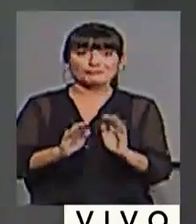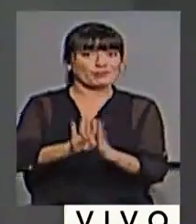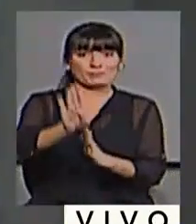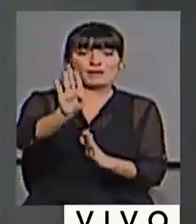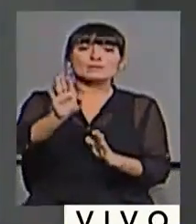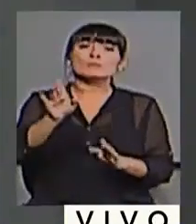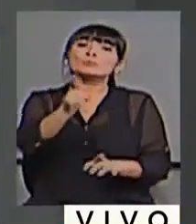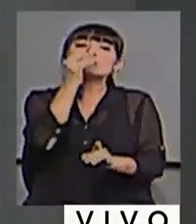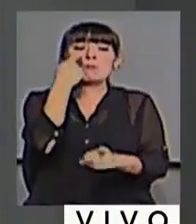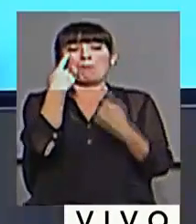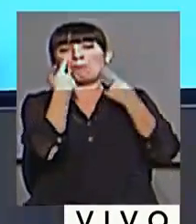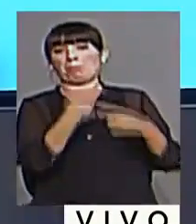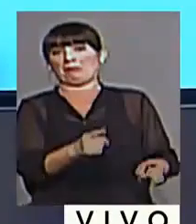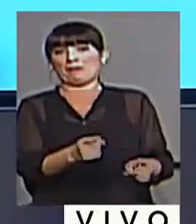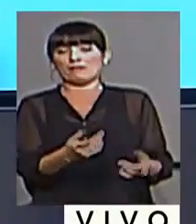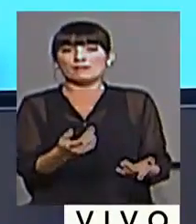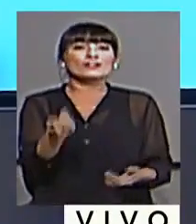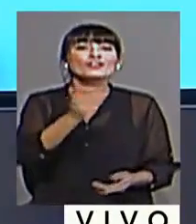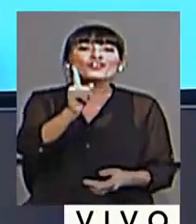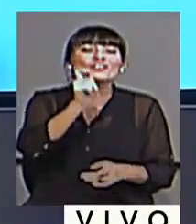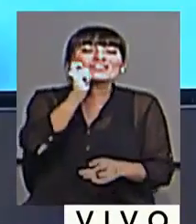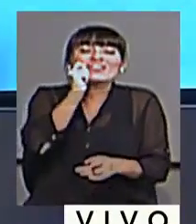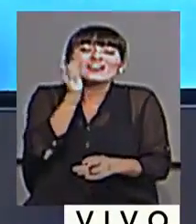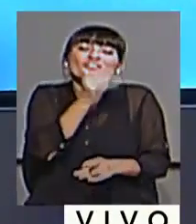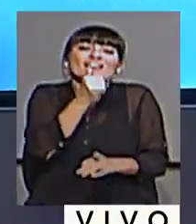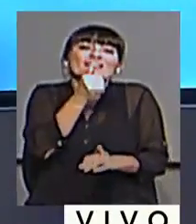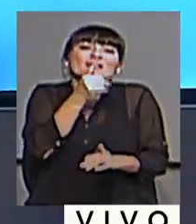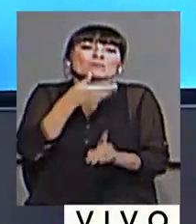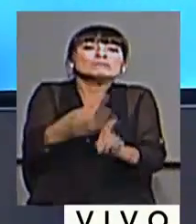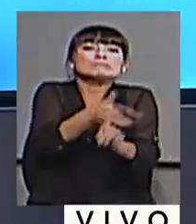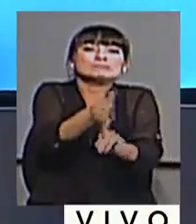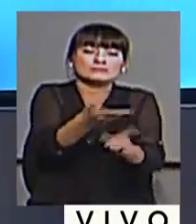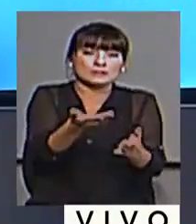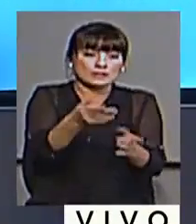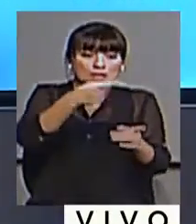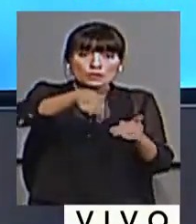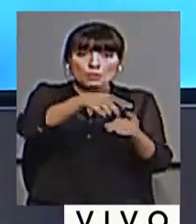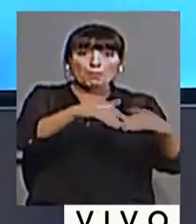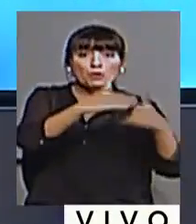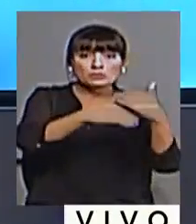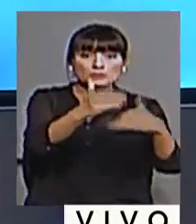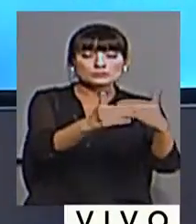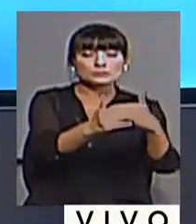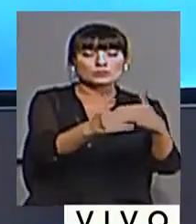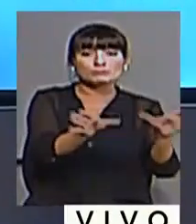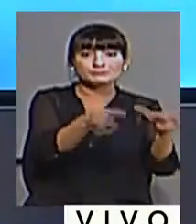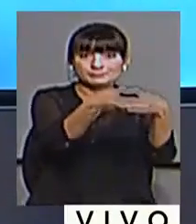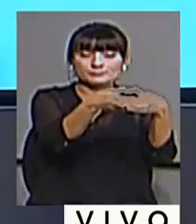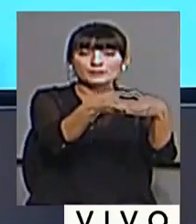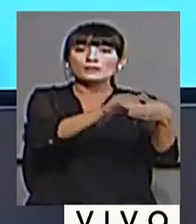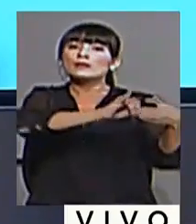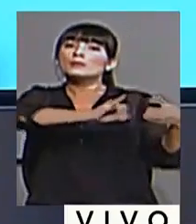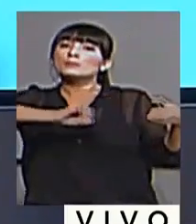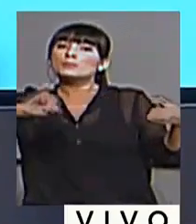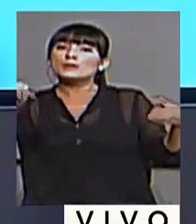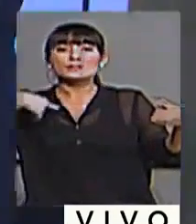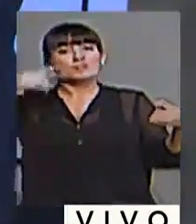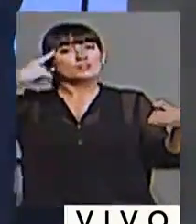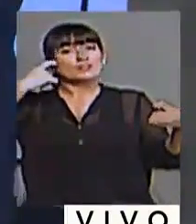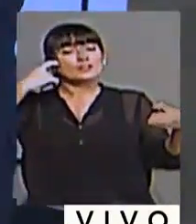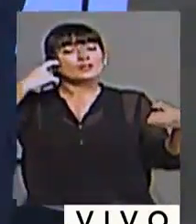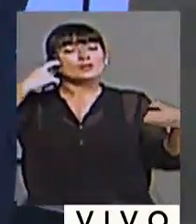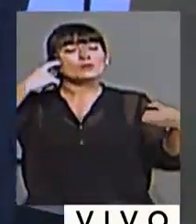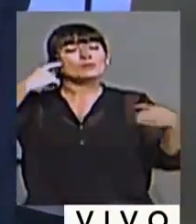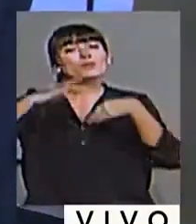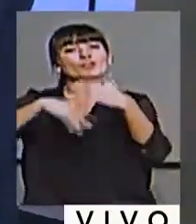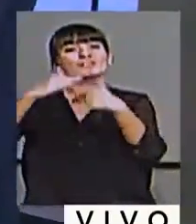que no hay que inflarlos? No, que no hay que agredirlos. Ellos están en un proceso de conformación, luego creo yo tendrá que venir un proceso de